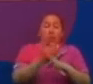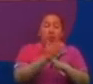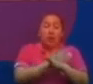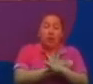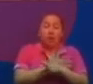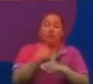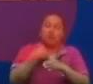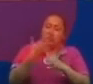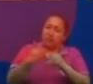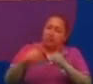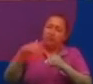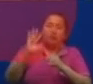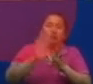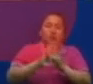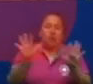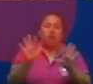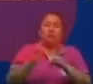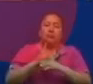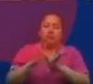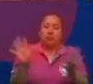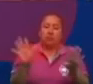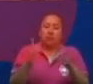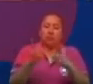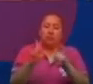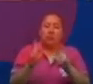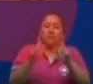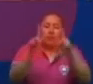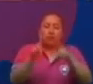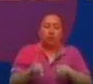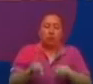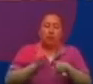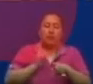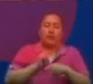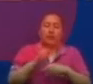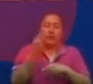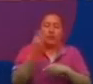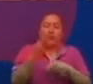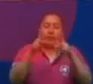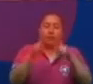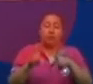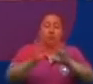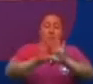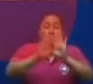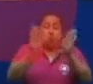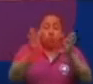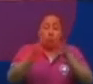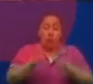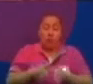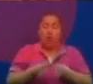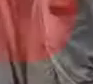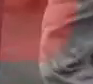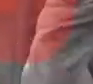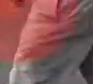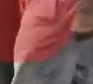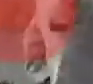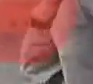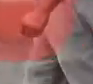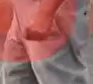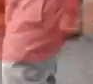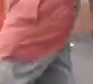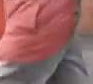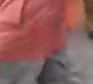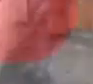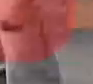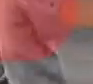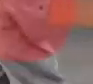confirmados, quedando las siguientes personas. La señora de 52 años que ingresó